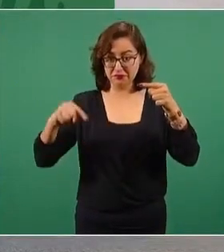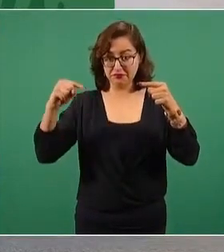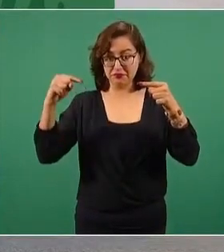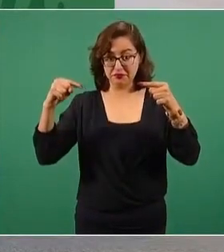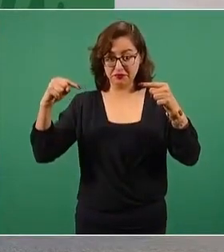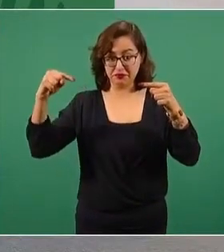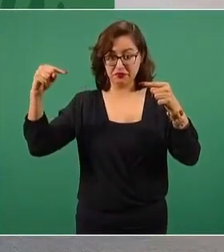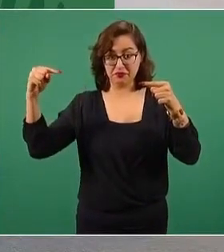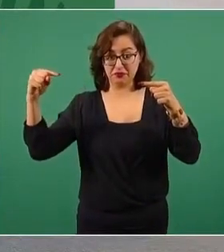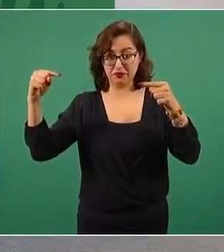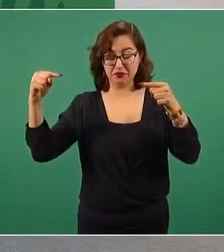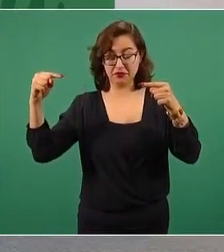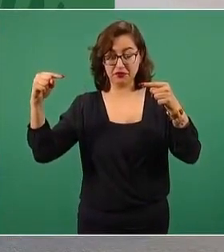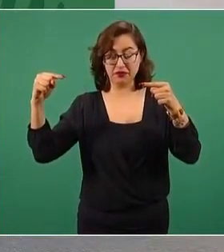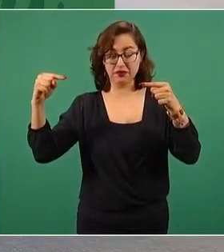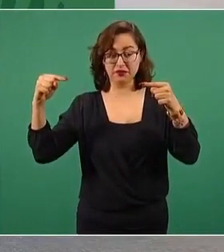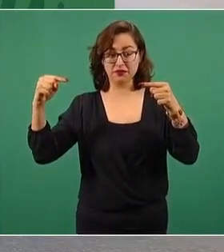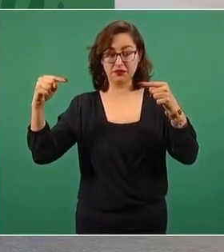significa